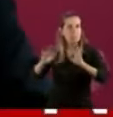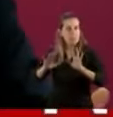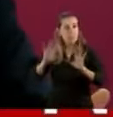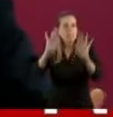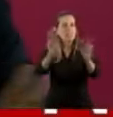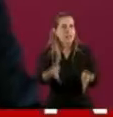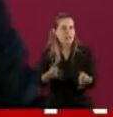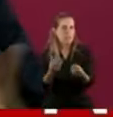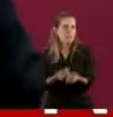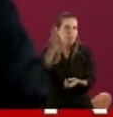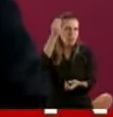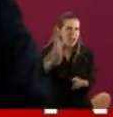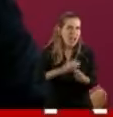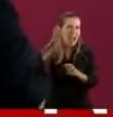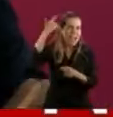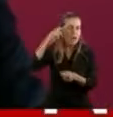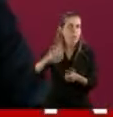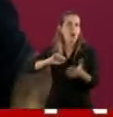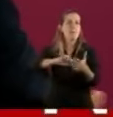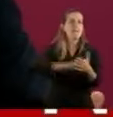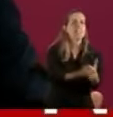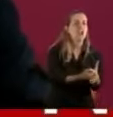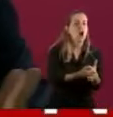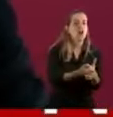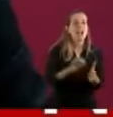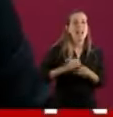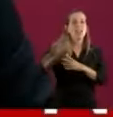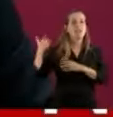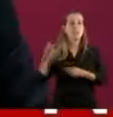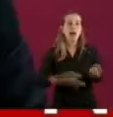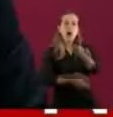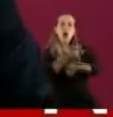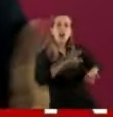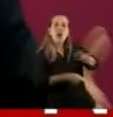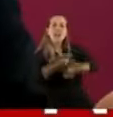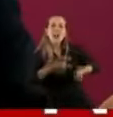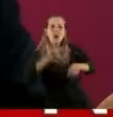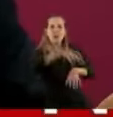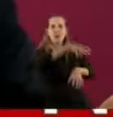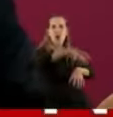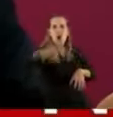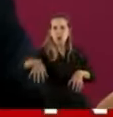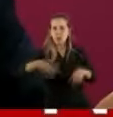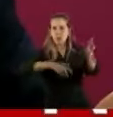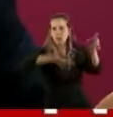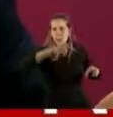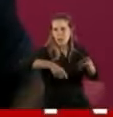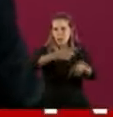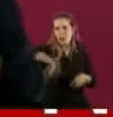la cantidad de extorsiones que había comerciantes en Rosario el año pasado, con comerciantes